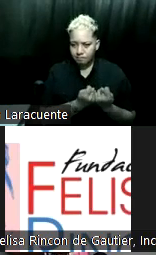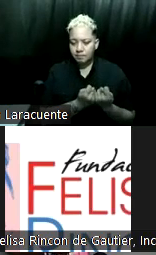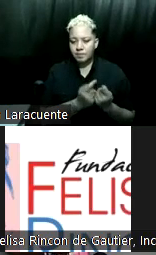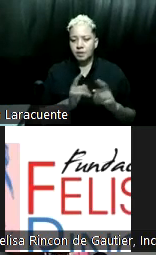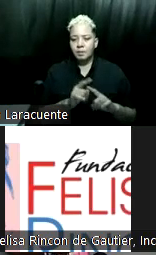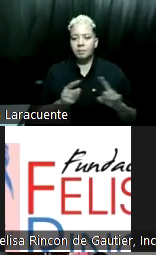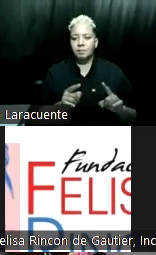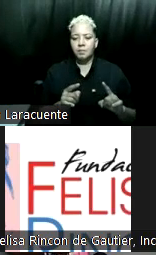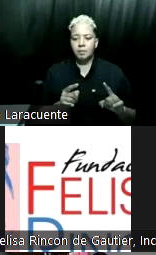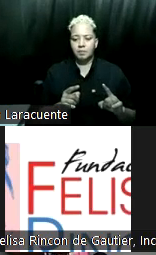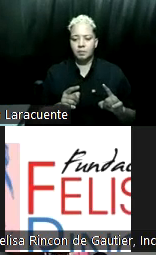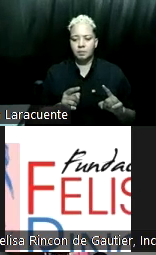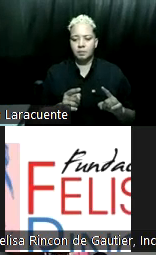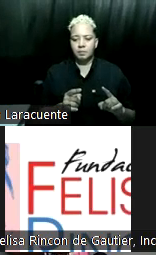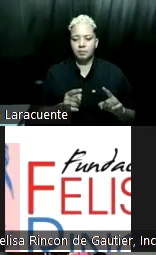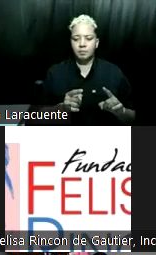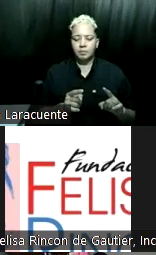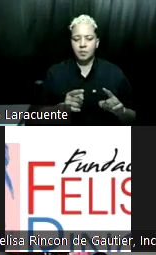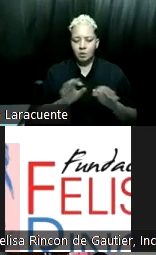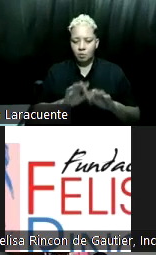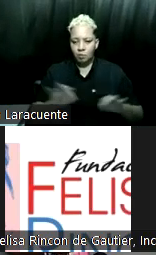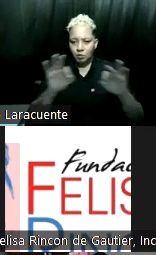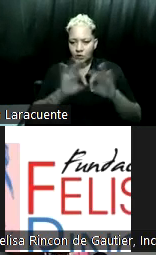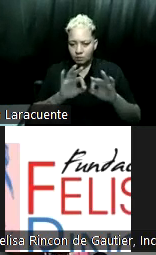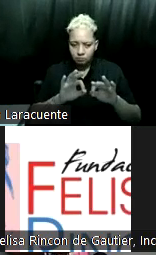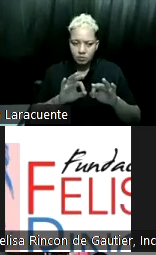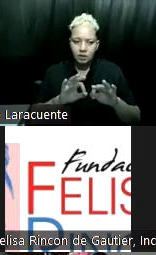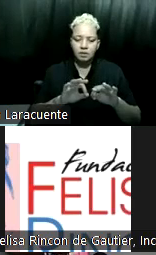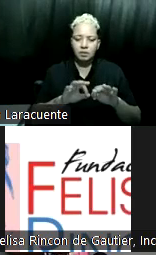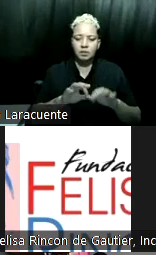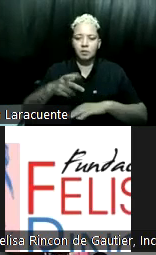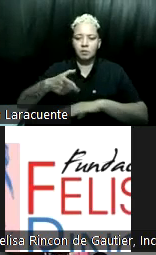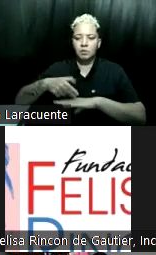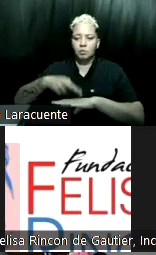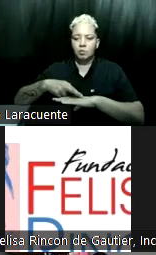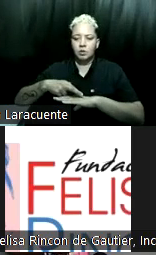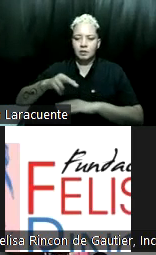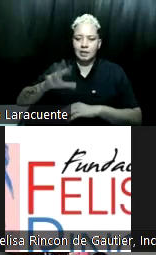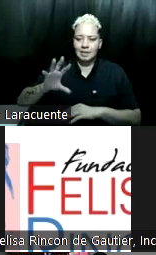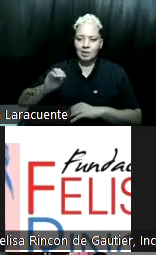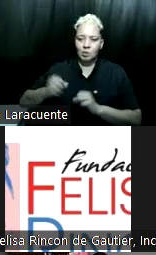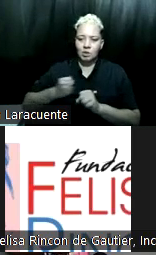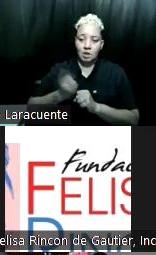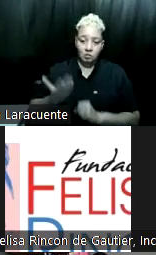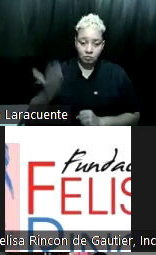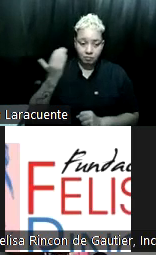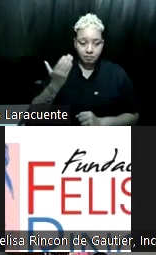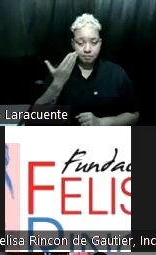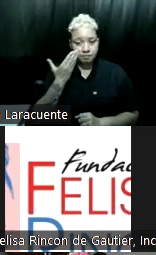antes entiendo, es menester mencionar un poco del Puerto Rico de hace 50 años. En esa